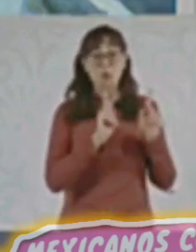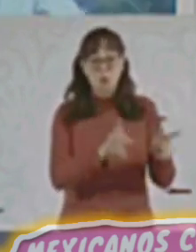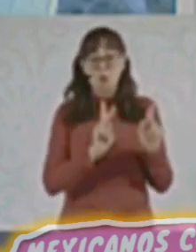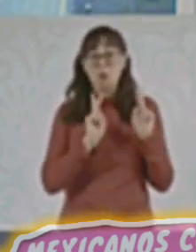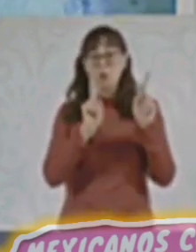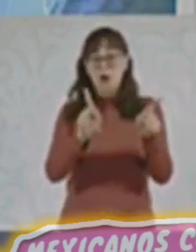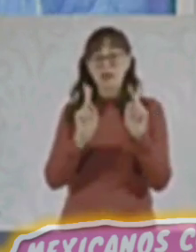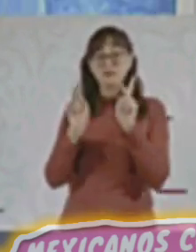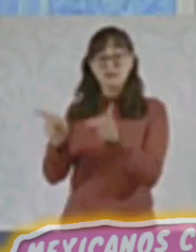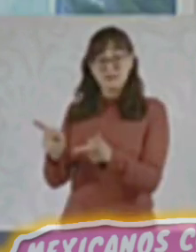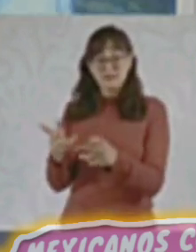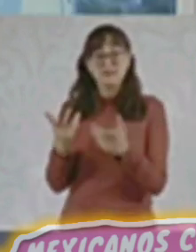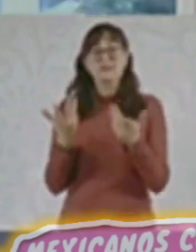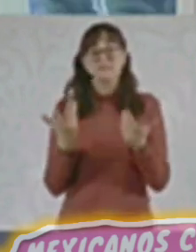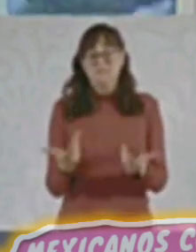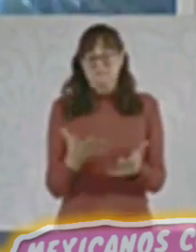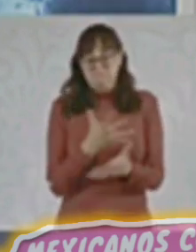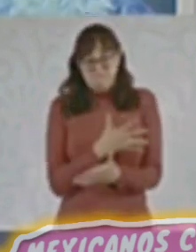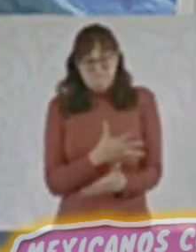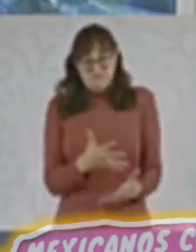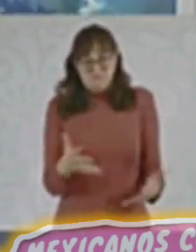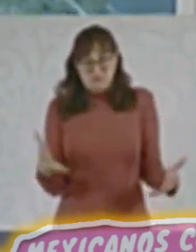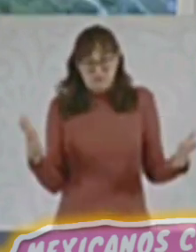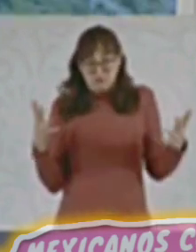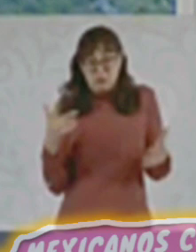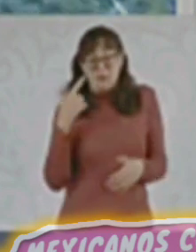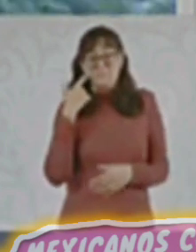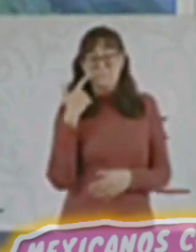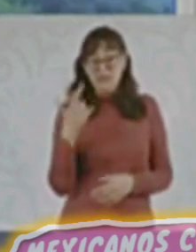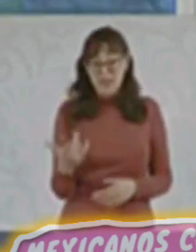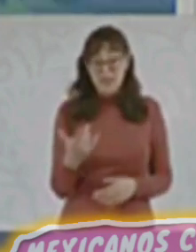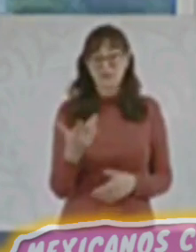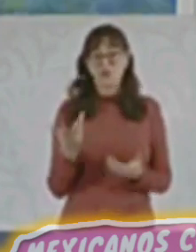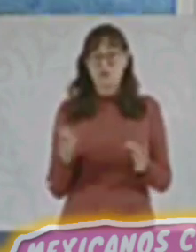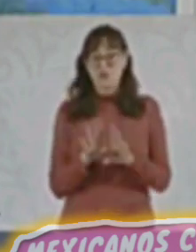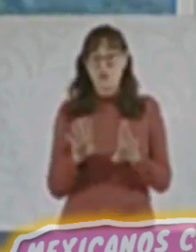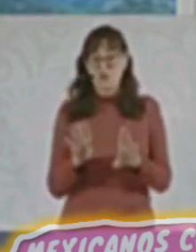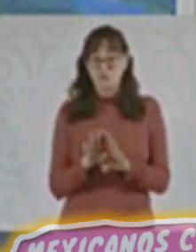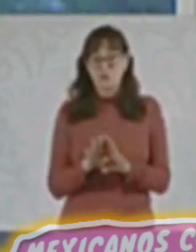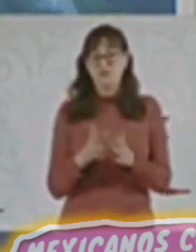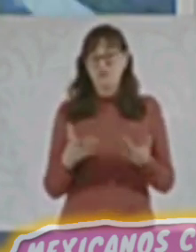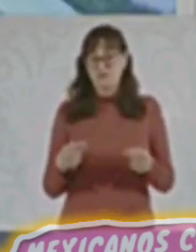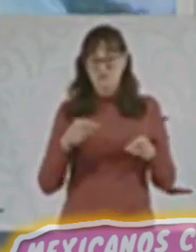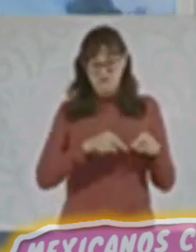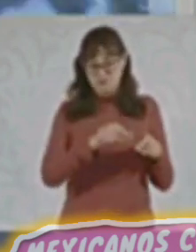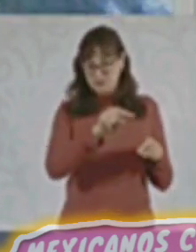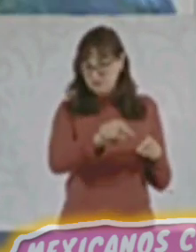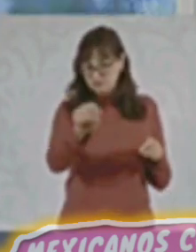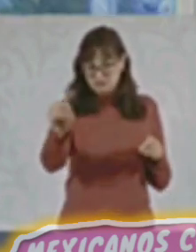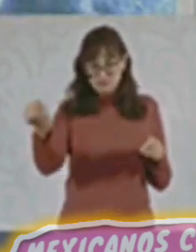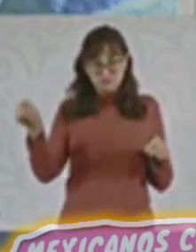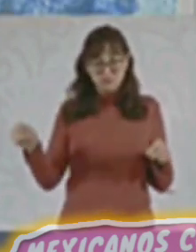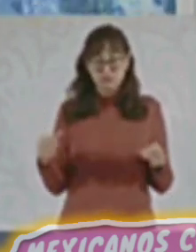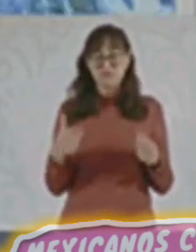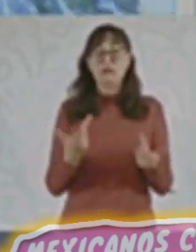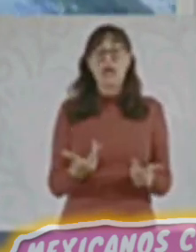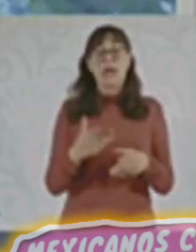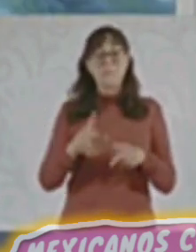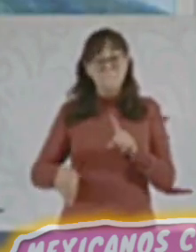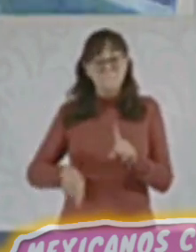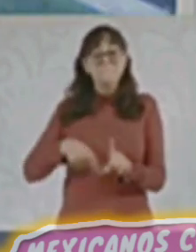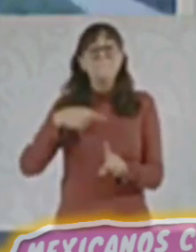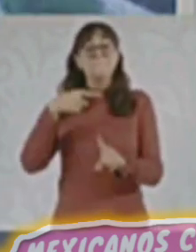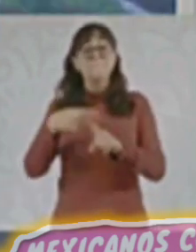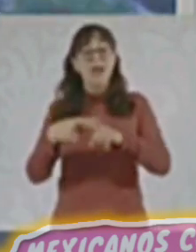con las dimensiones que se observaron ahí. Vean la magnitud de los cortes, los volúmenes de corte, más el túnel